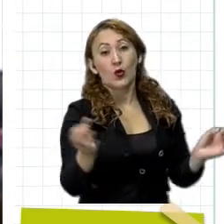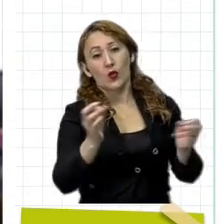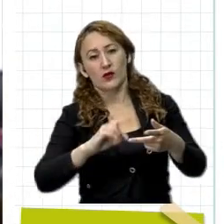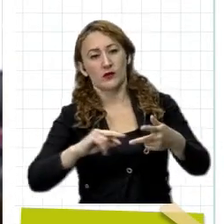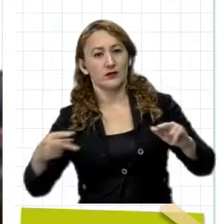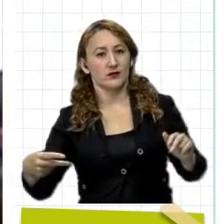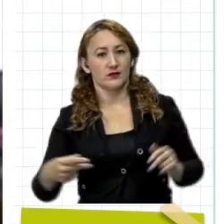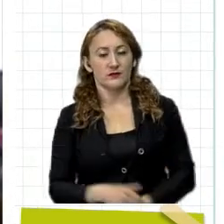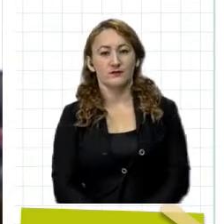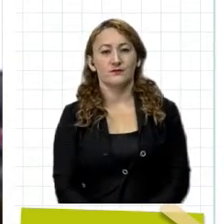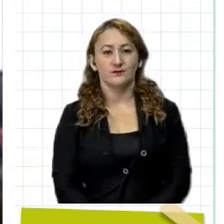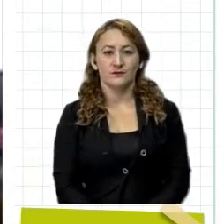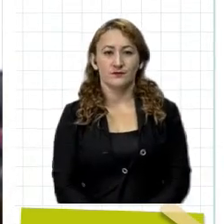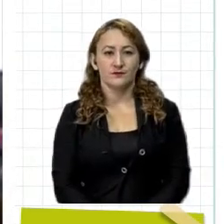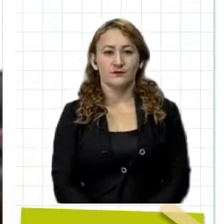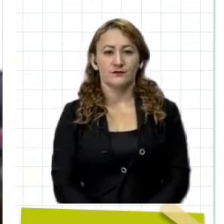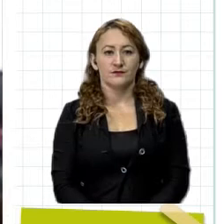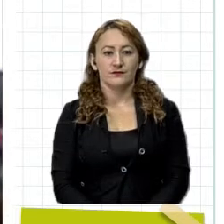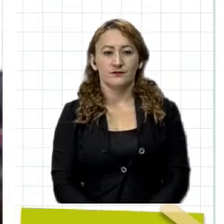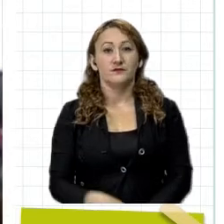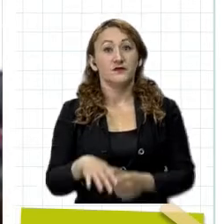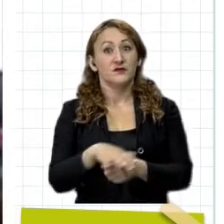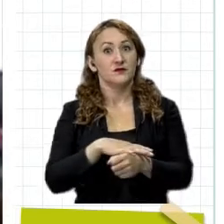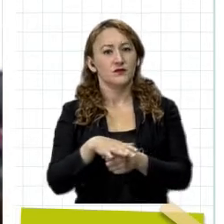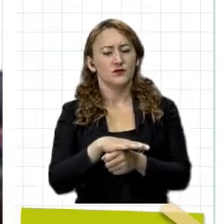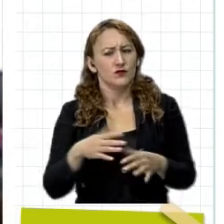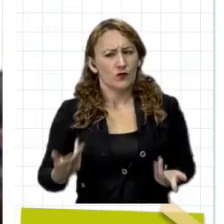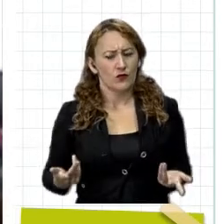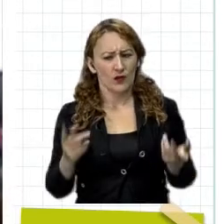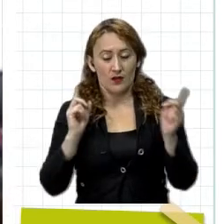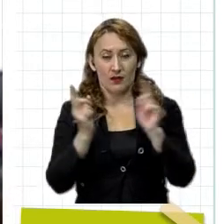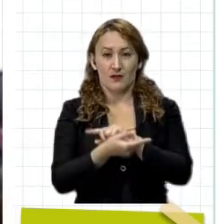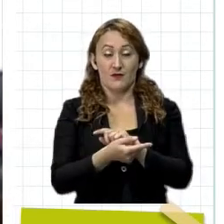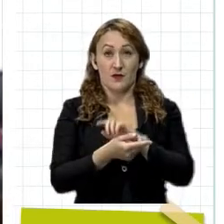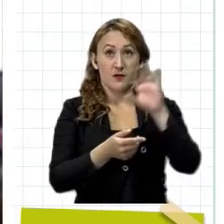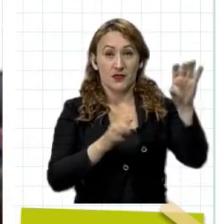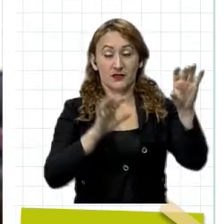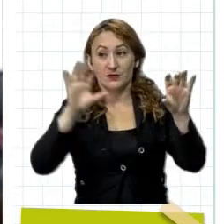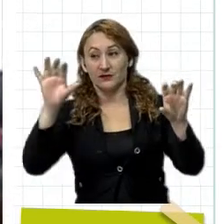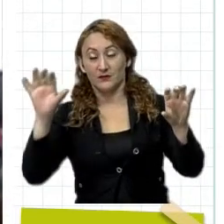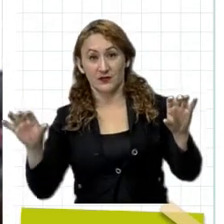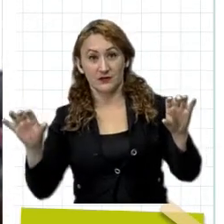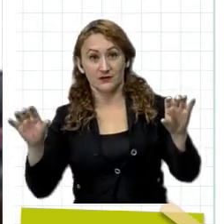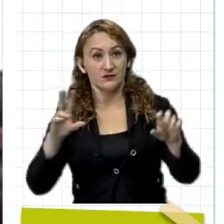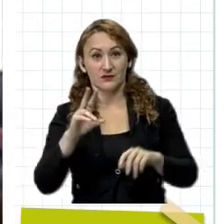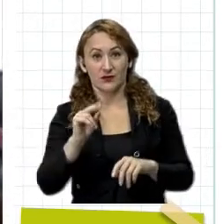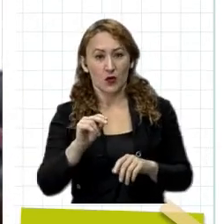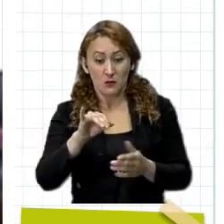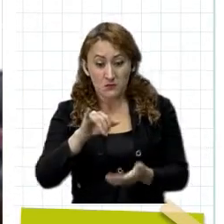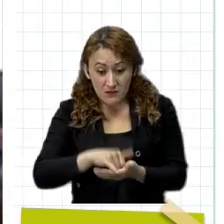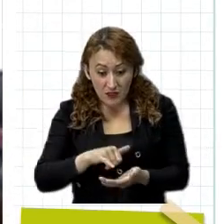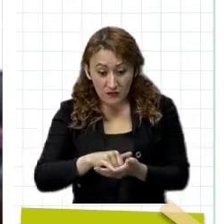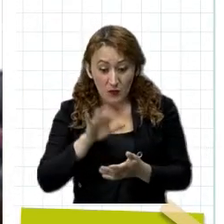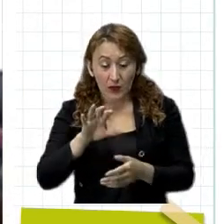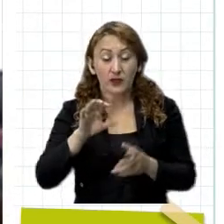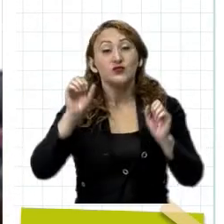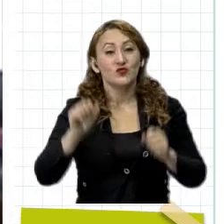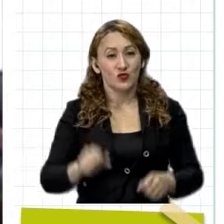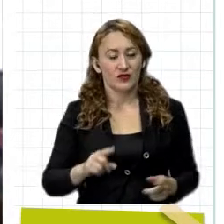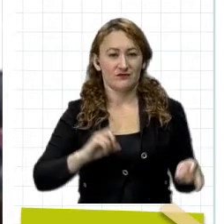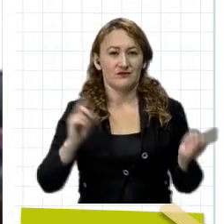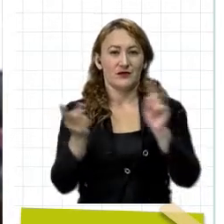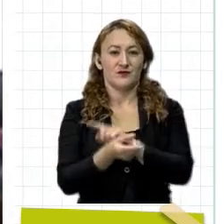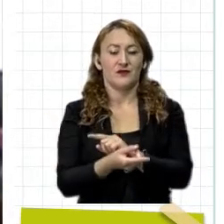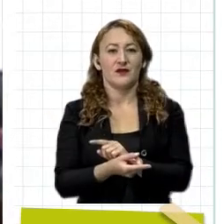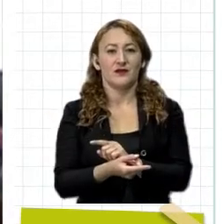viceversa. Y la situación no solo varía entre un país y otro, sino que en un mismo país puede cambiar entre un momento y